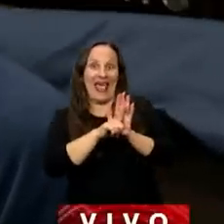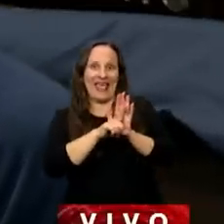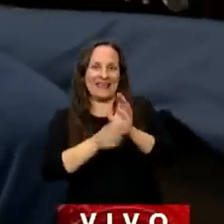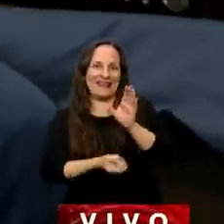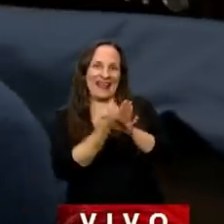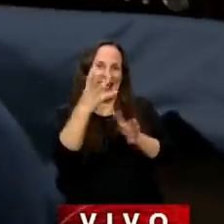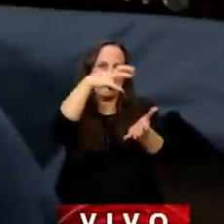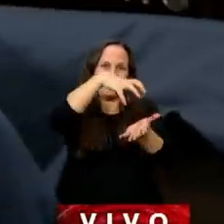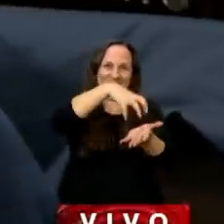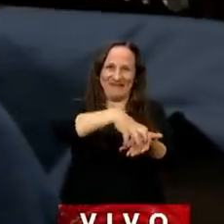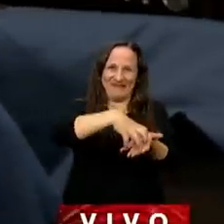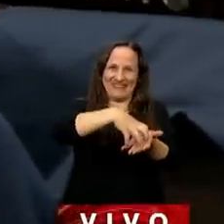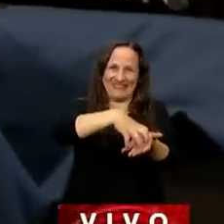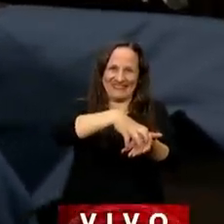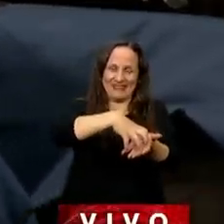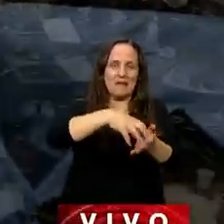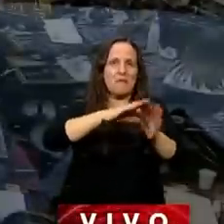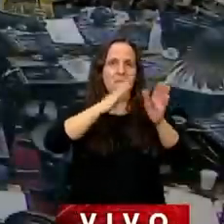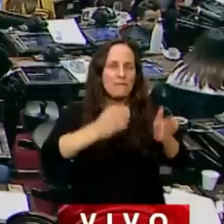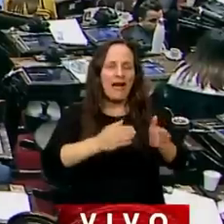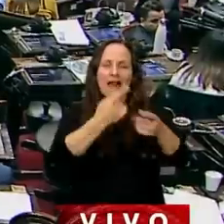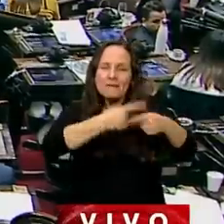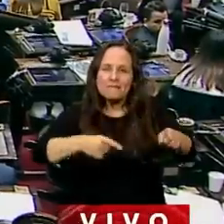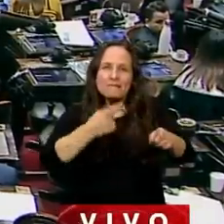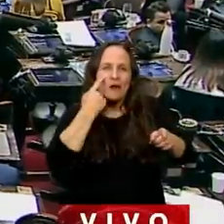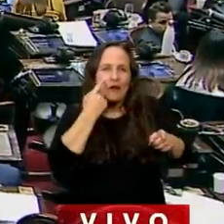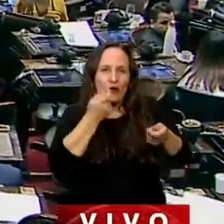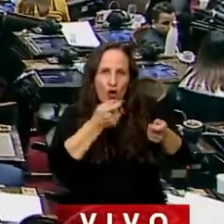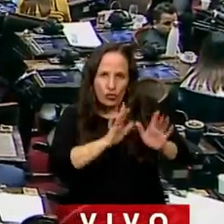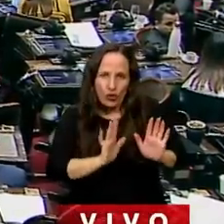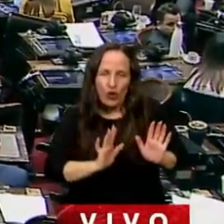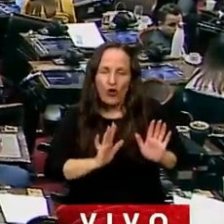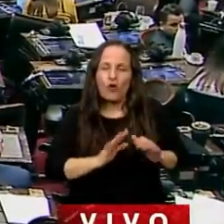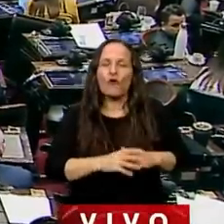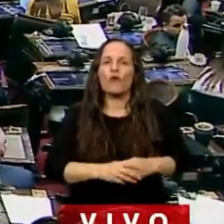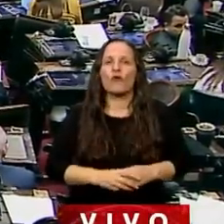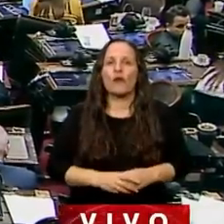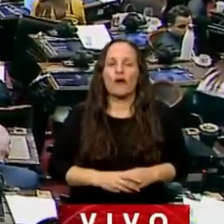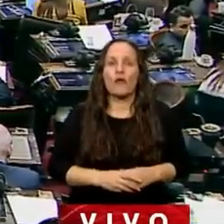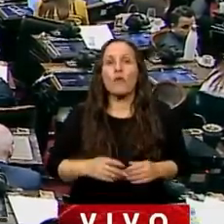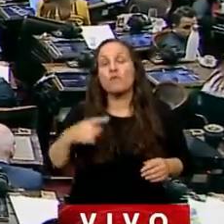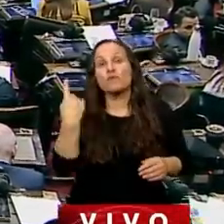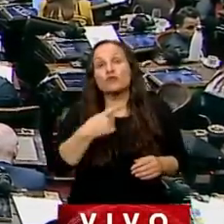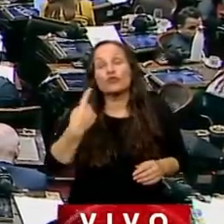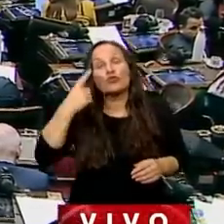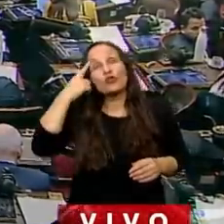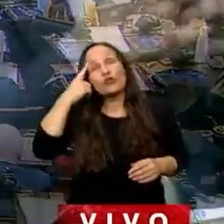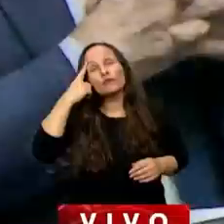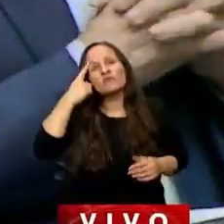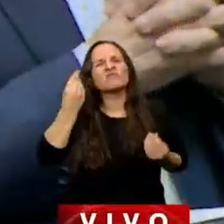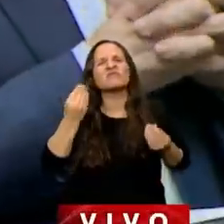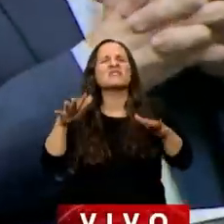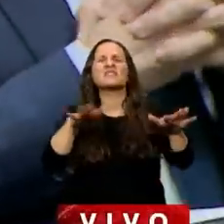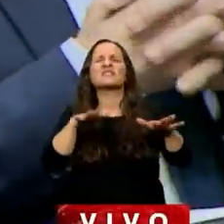Agencia Nacional de Materiales Controlados. Si tuviéramos que traer una radiografía de